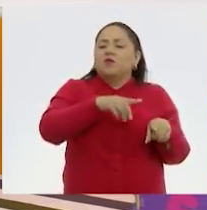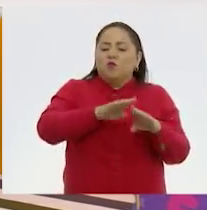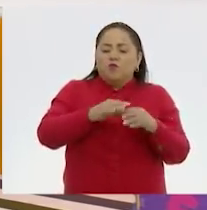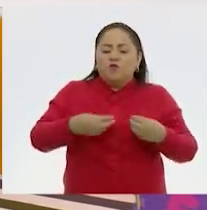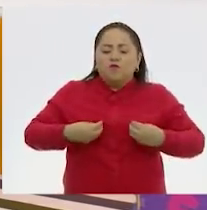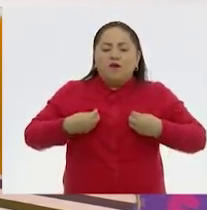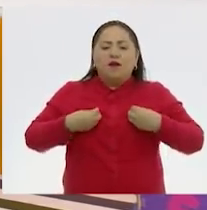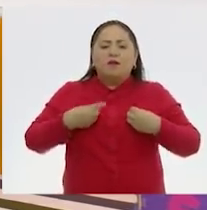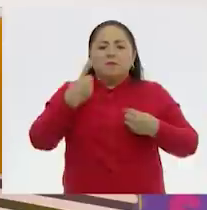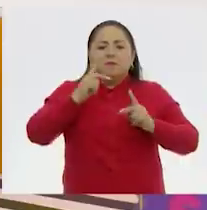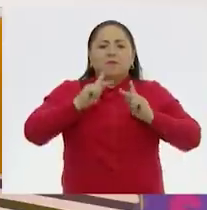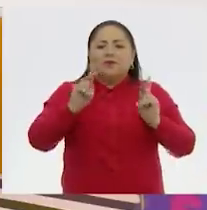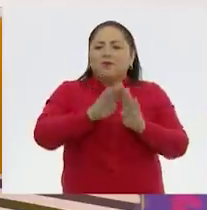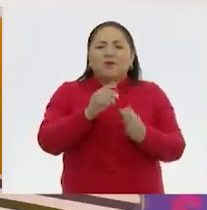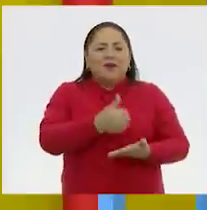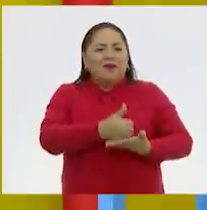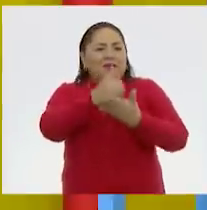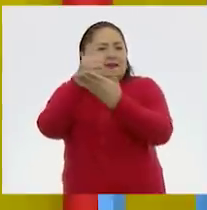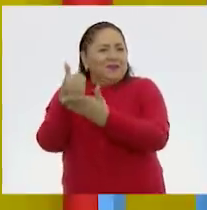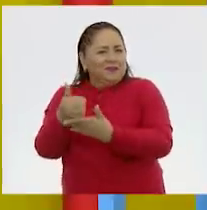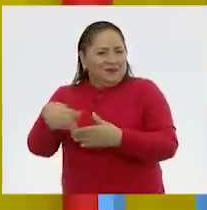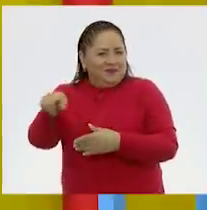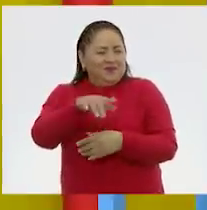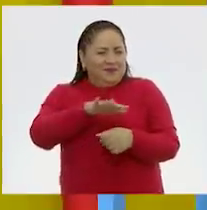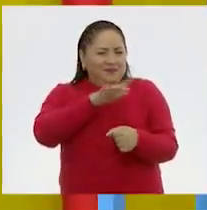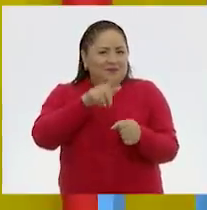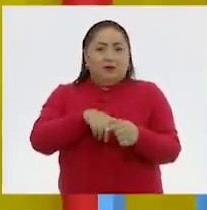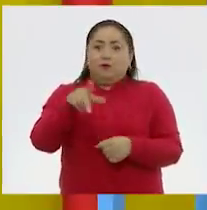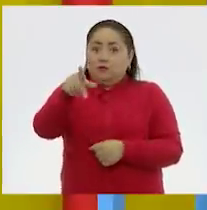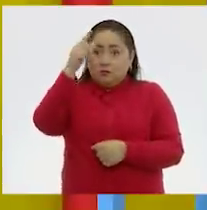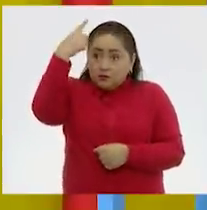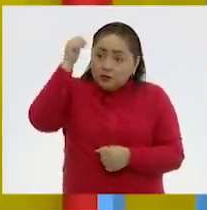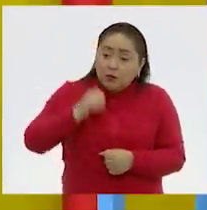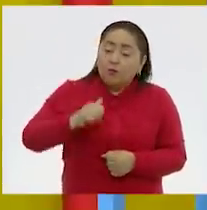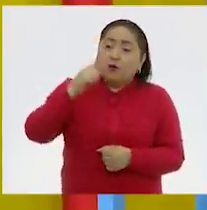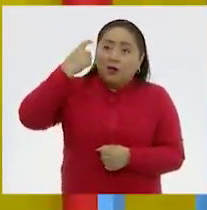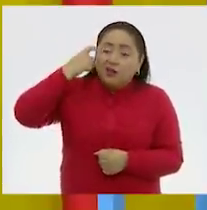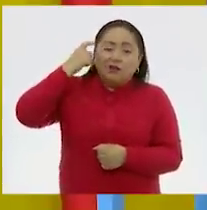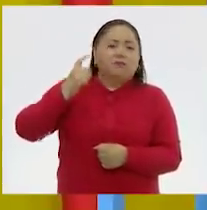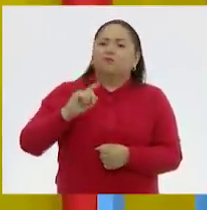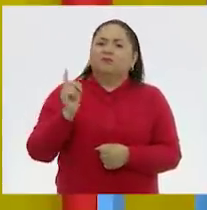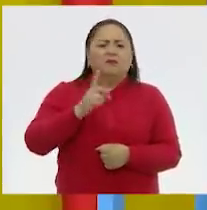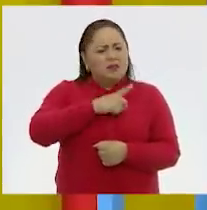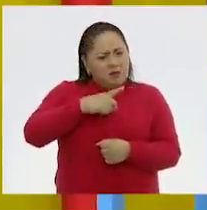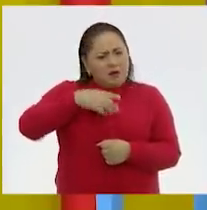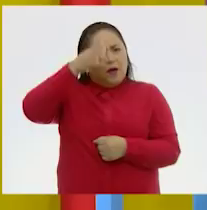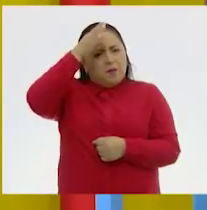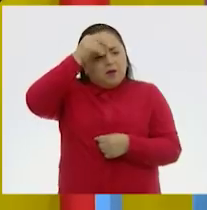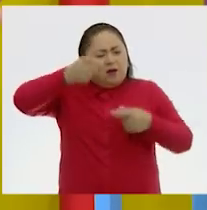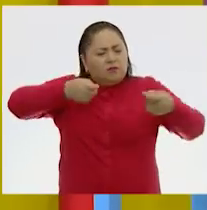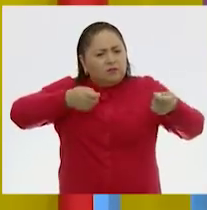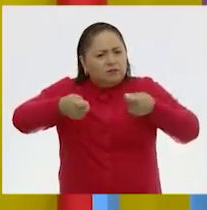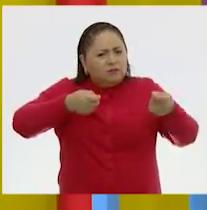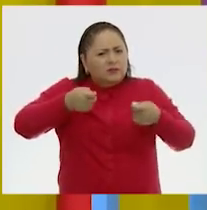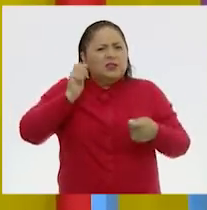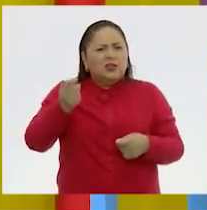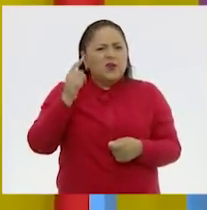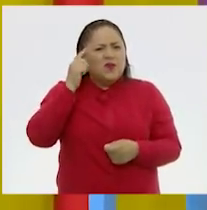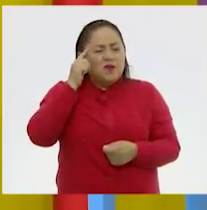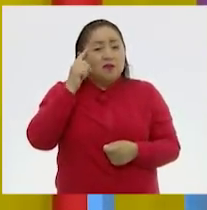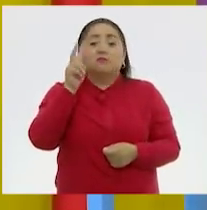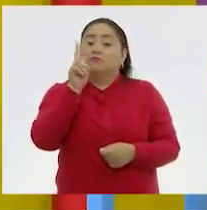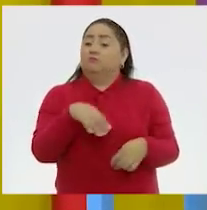vida estuviera mejor. Sí, no podía vivir toda su vida enojado y sin aprender a controlar esa emoción que es el enojo.